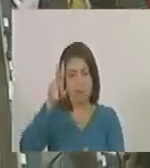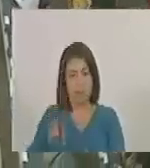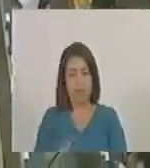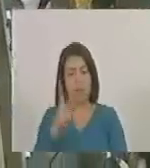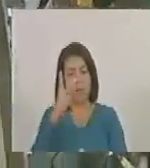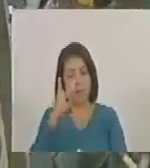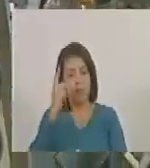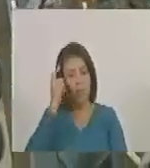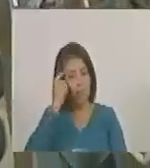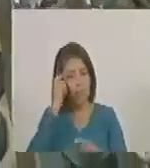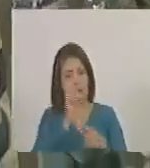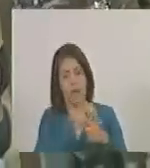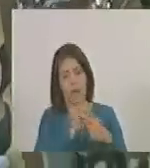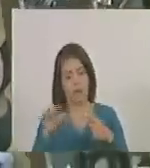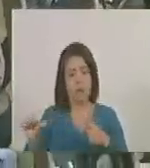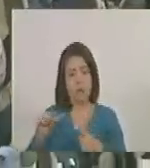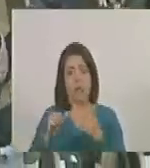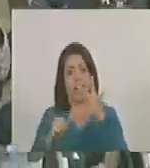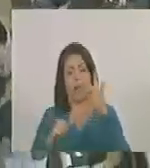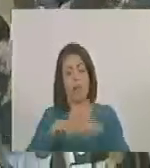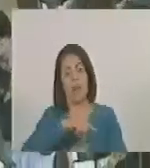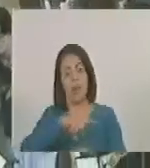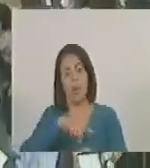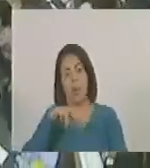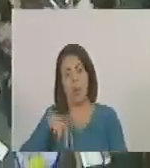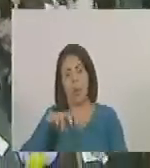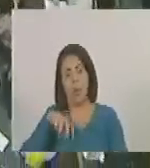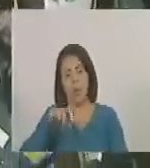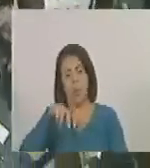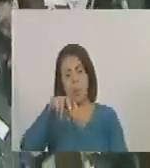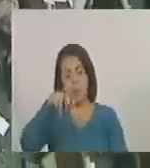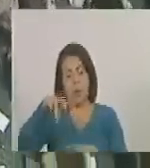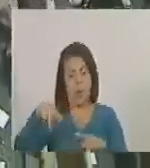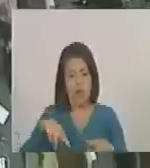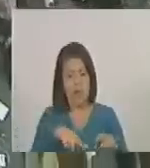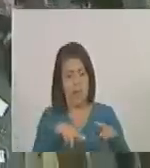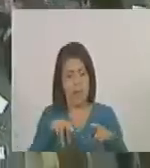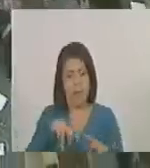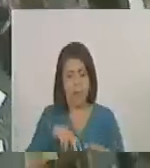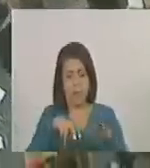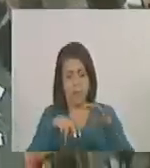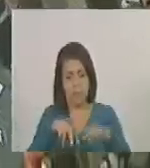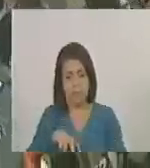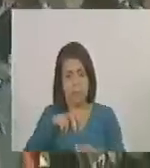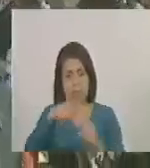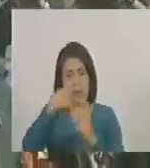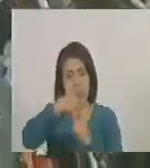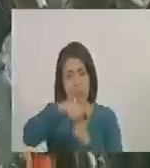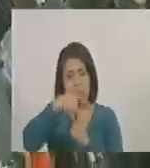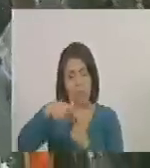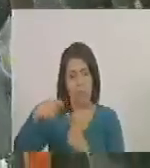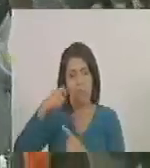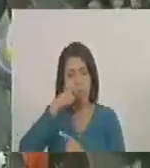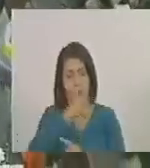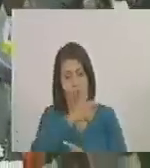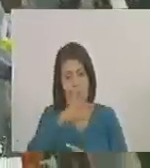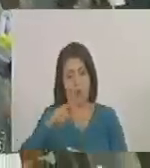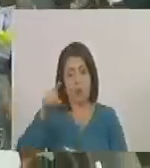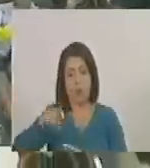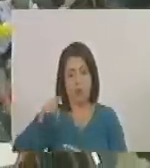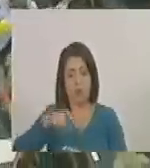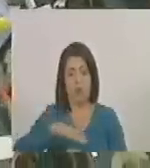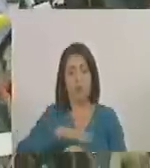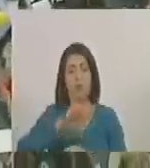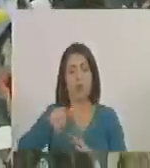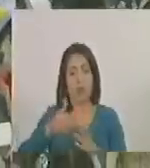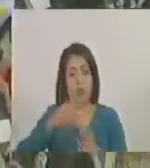a la semana tiene que recorrer 3 horas de camino, cruzar un río hondo para que los tambures lleguen a las poblaciones que los necesitan, para